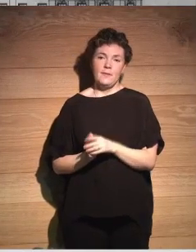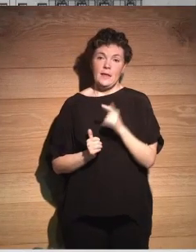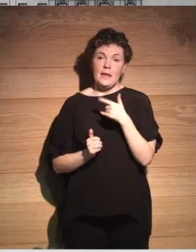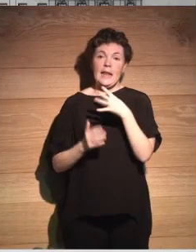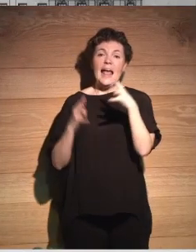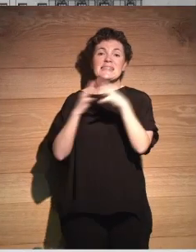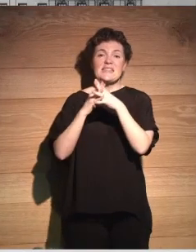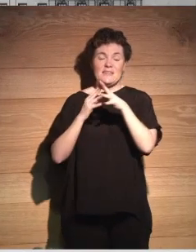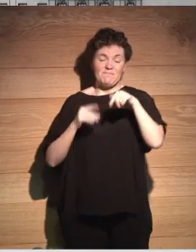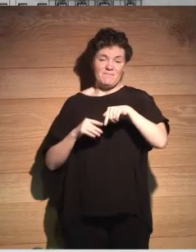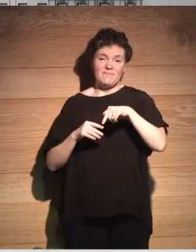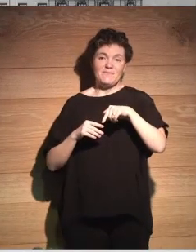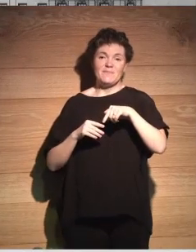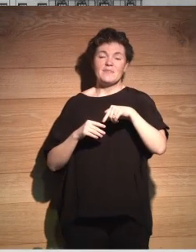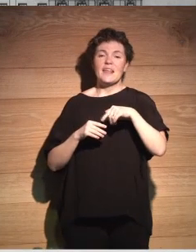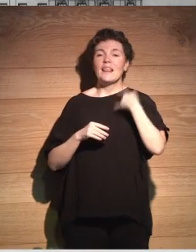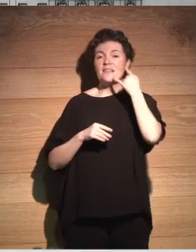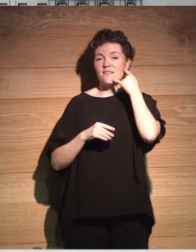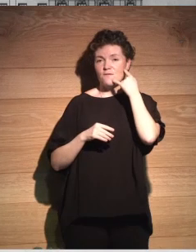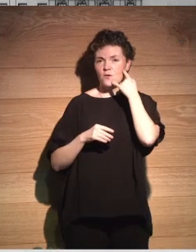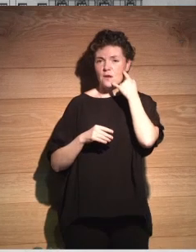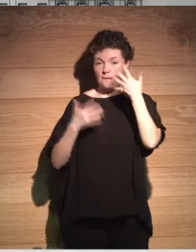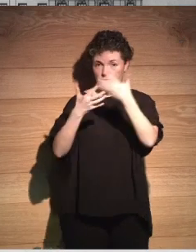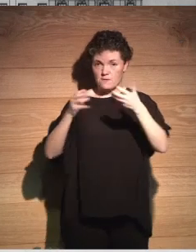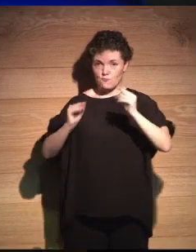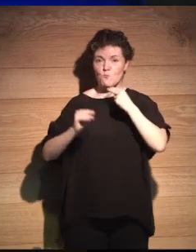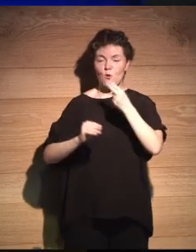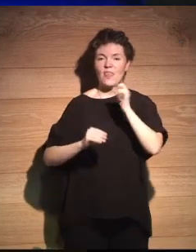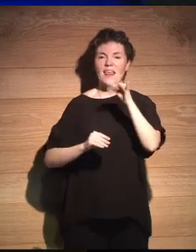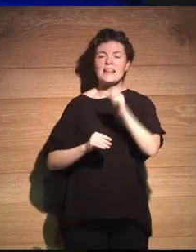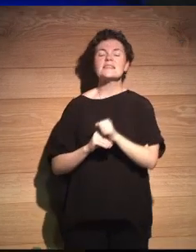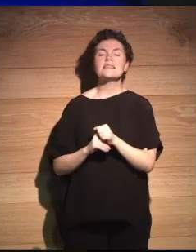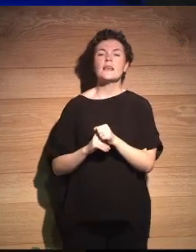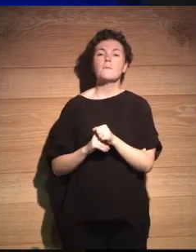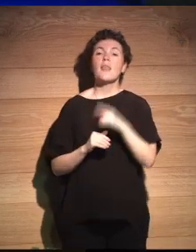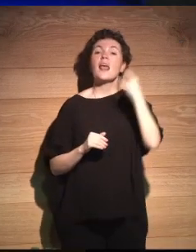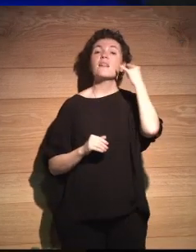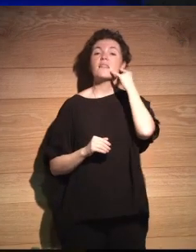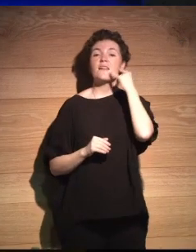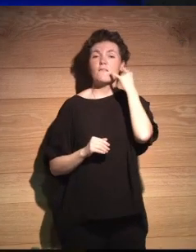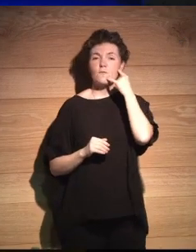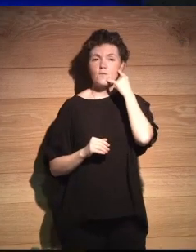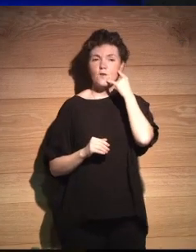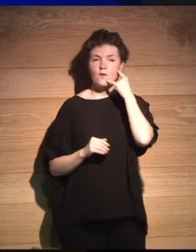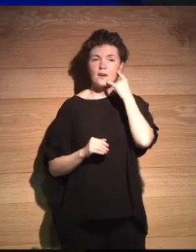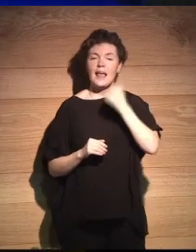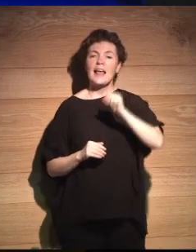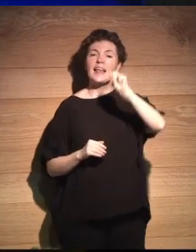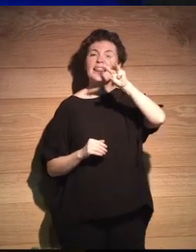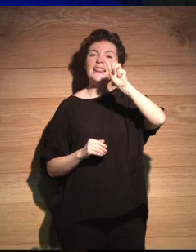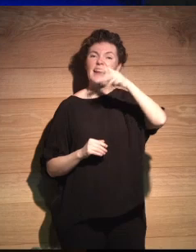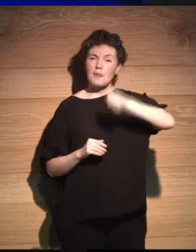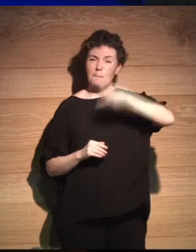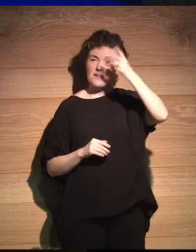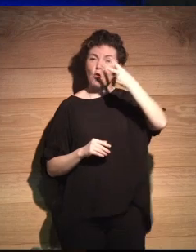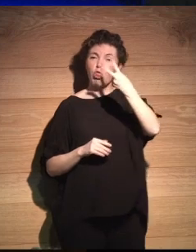esquema de la Telefónica, y cito a Ilsa. La Telefónica tenía 13 pisos y 2